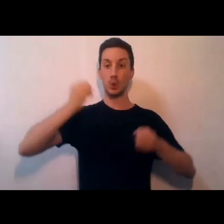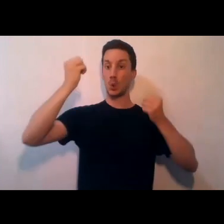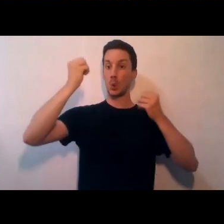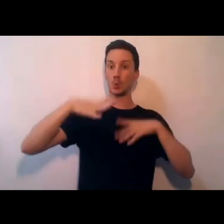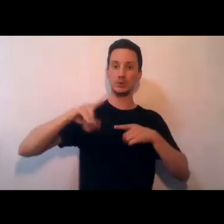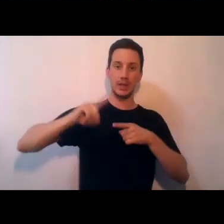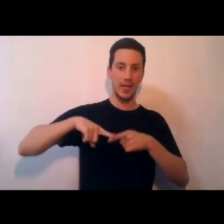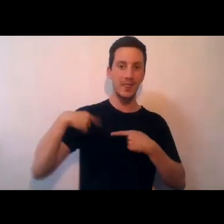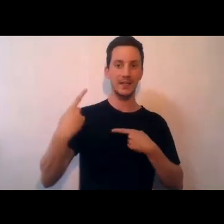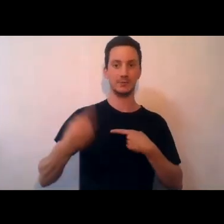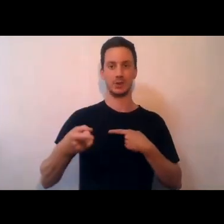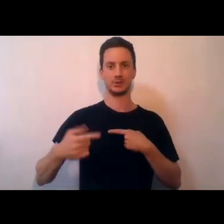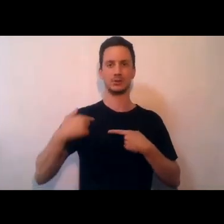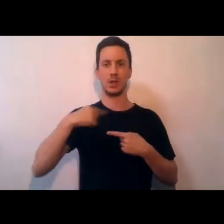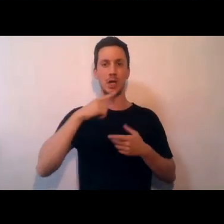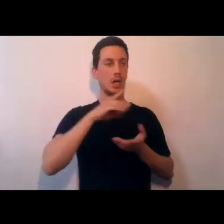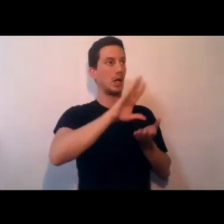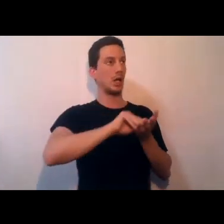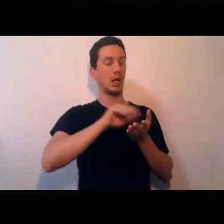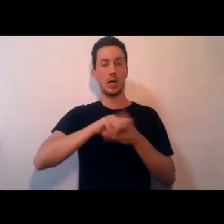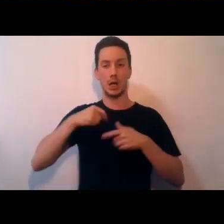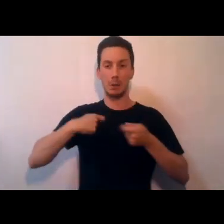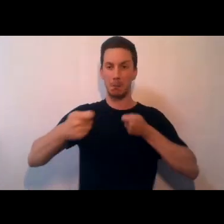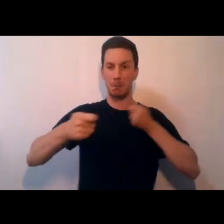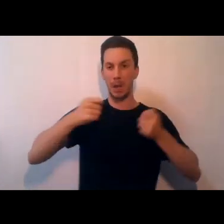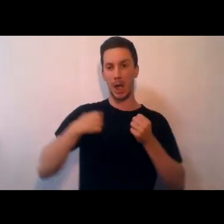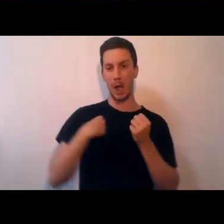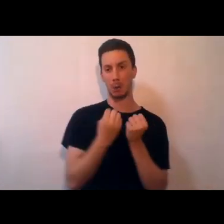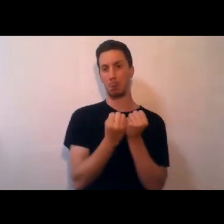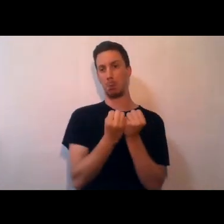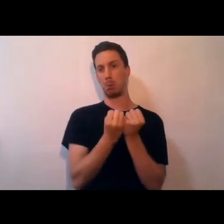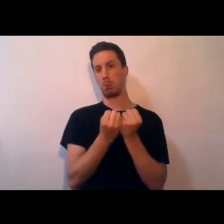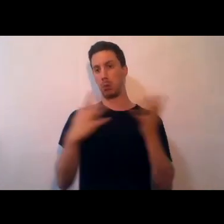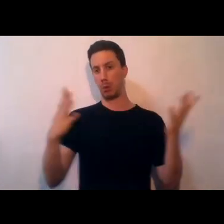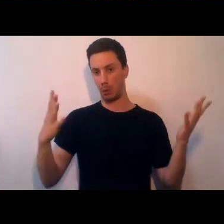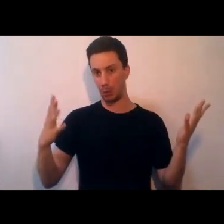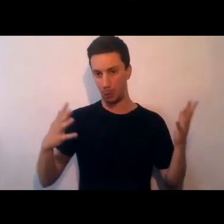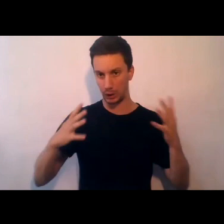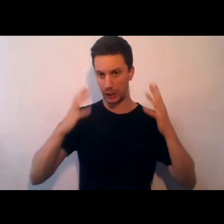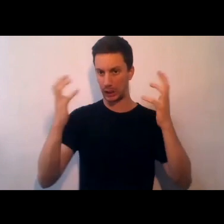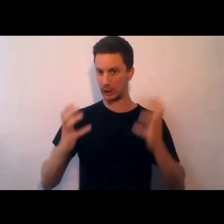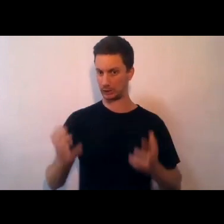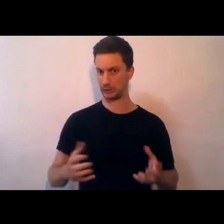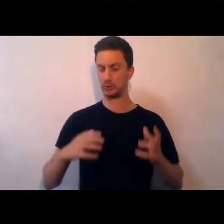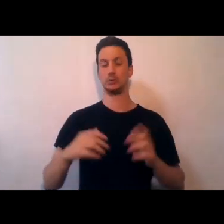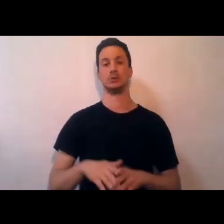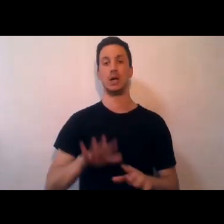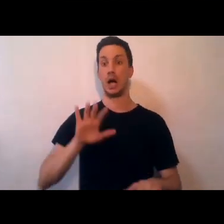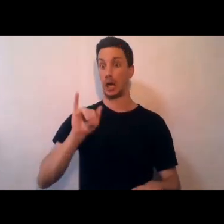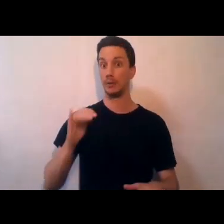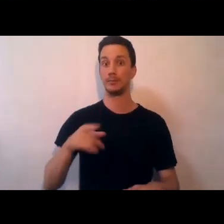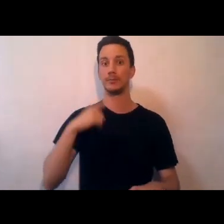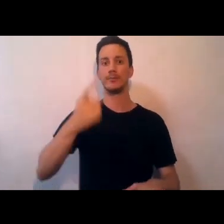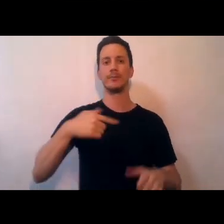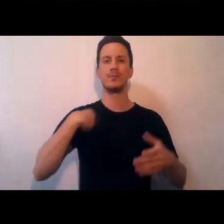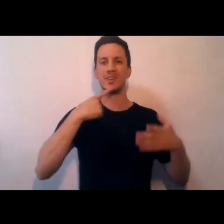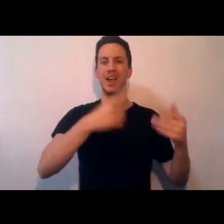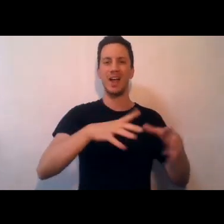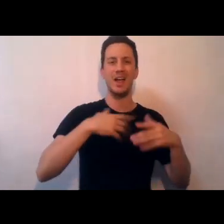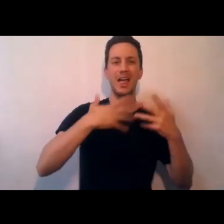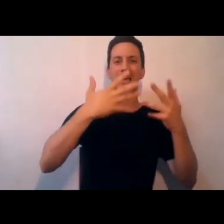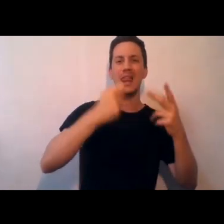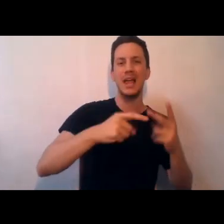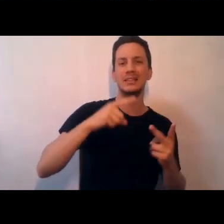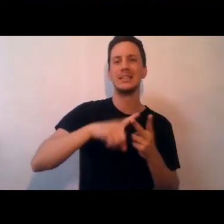en el mercado. Una cosa a mirar es lo que se dice la galénica. Tienes desde leches, cremas y